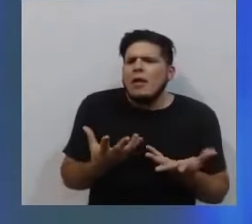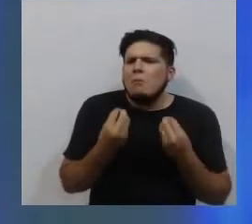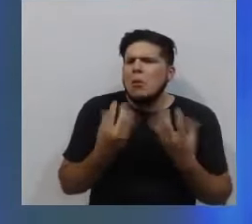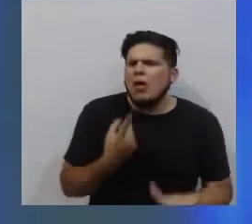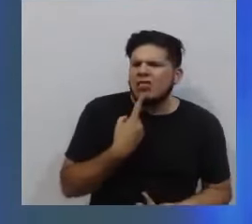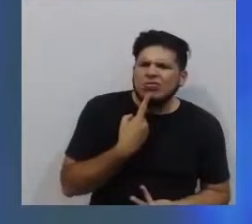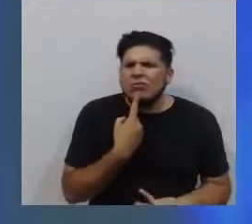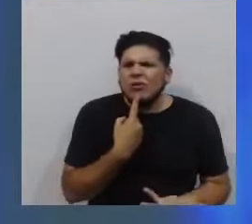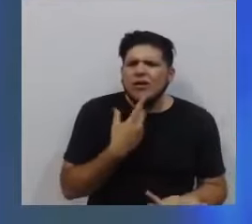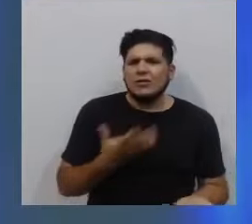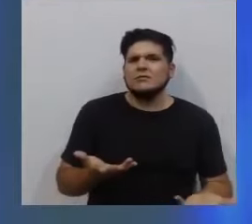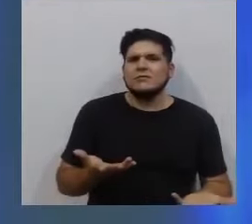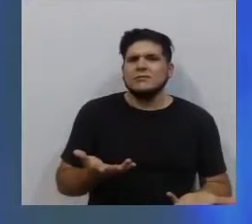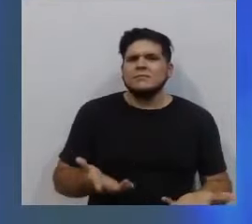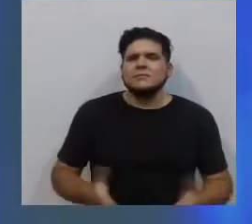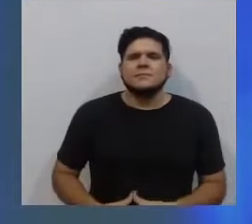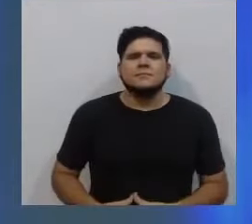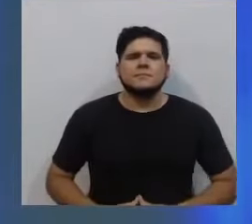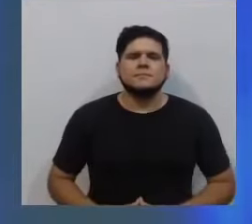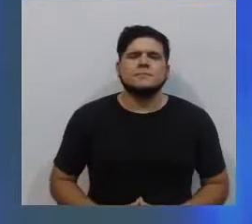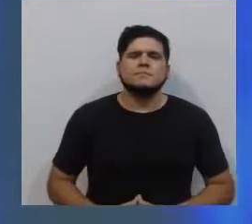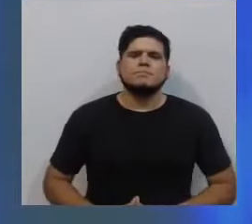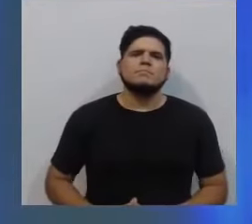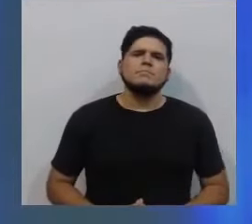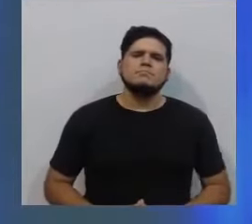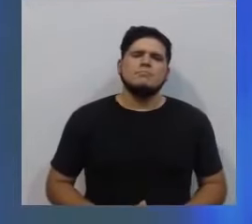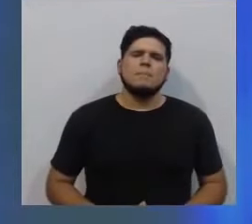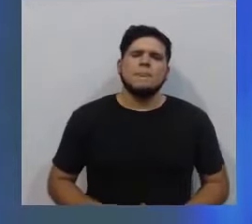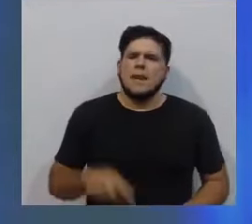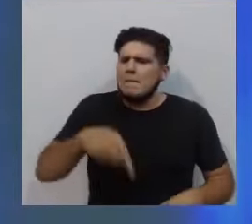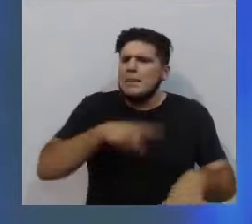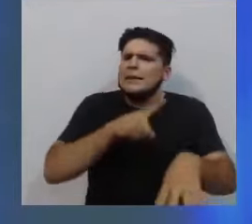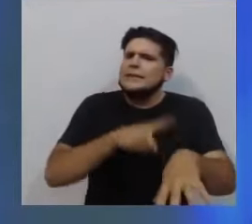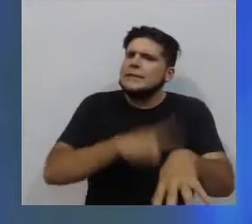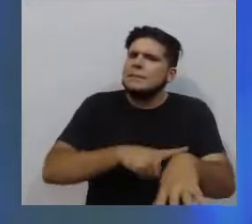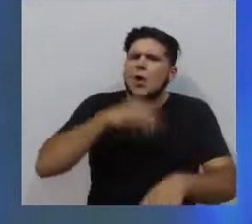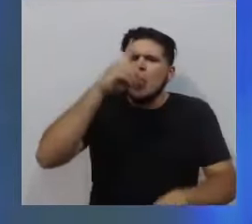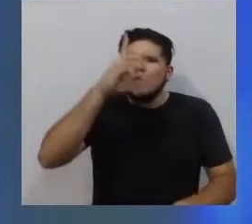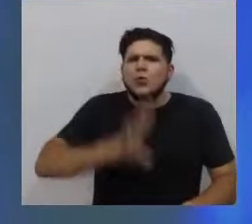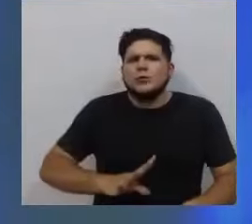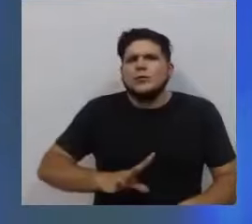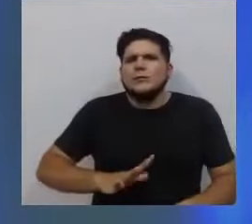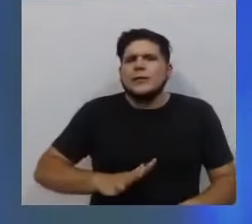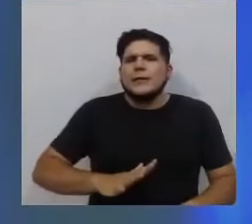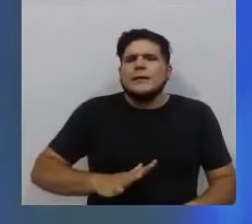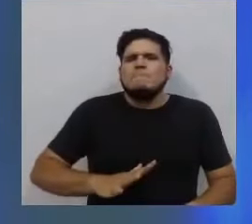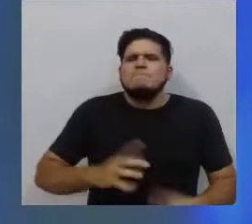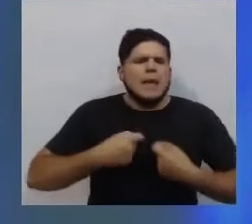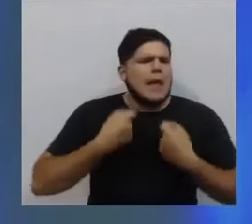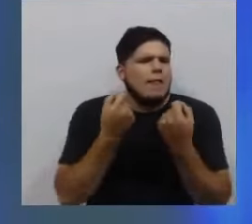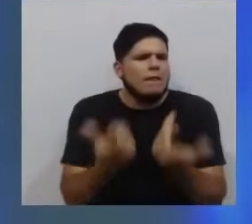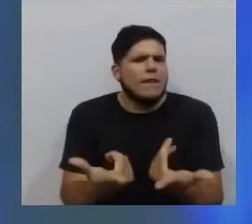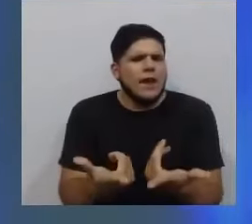señor le dé una dosis fuerte de un nivel de fe para